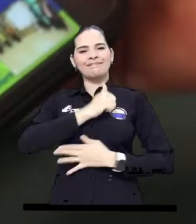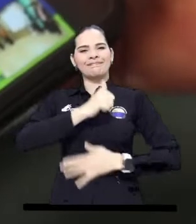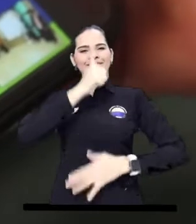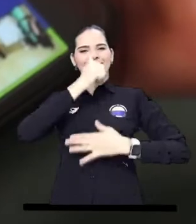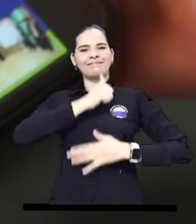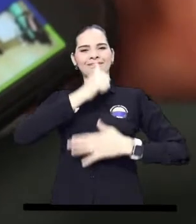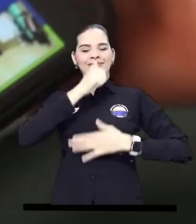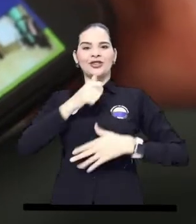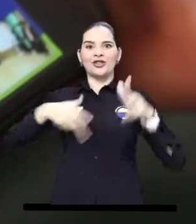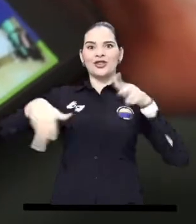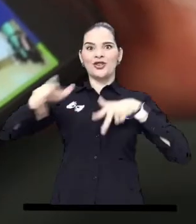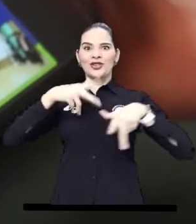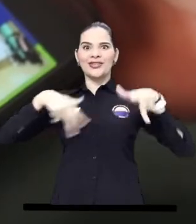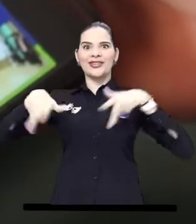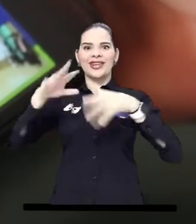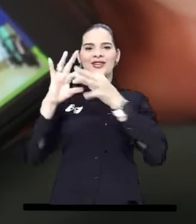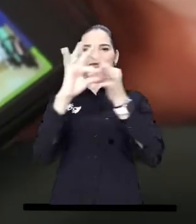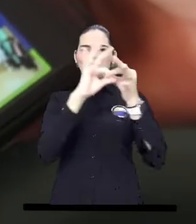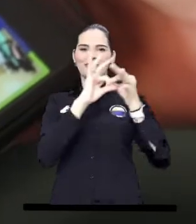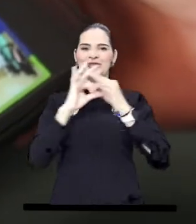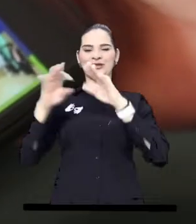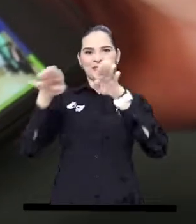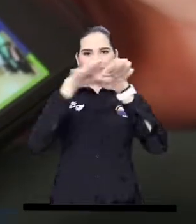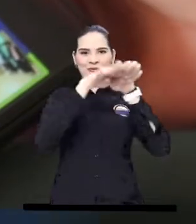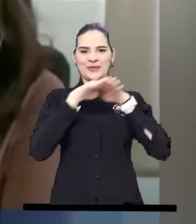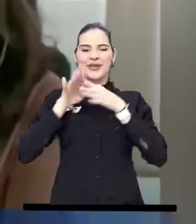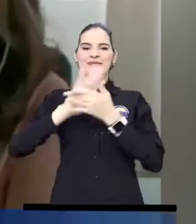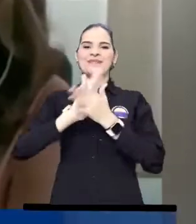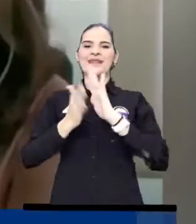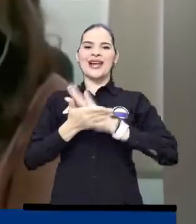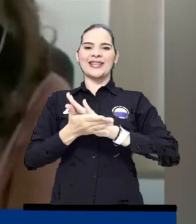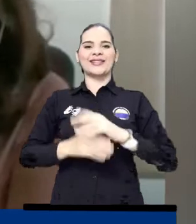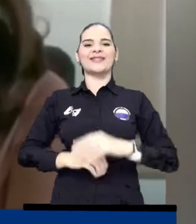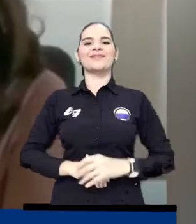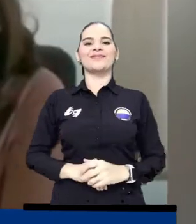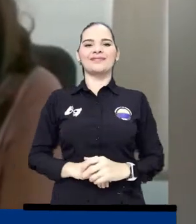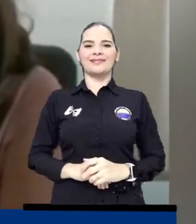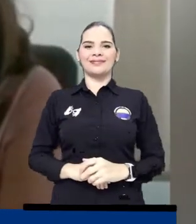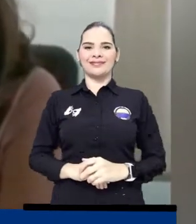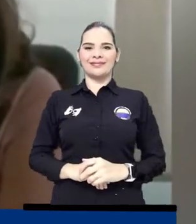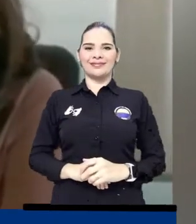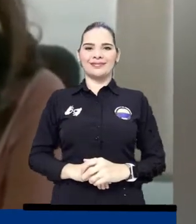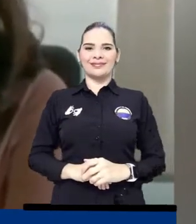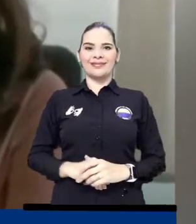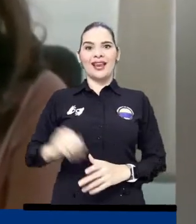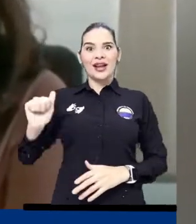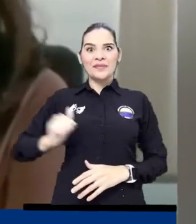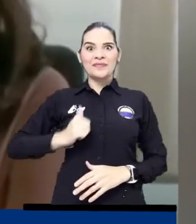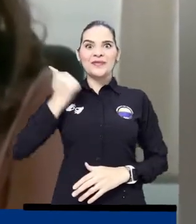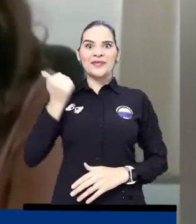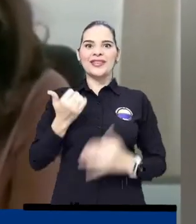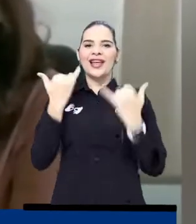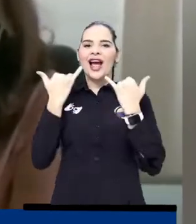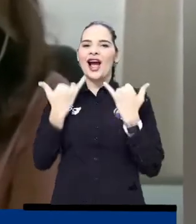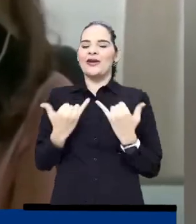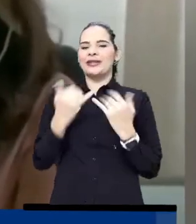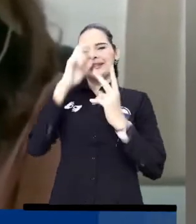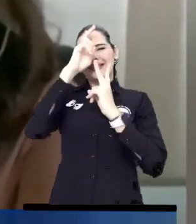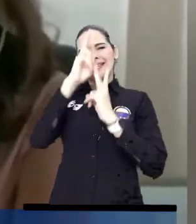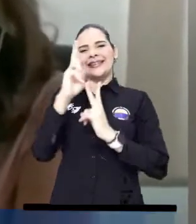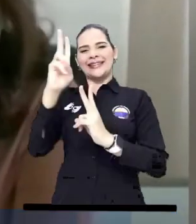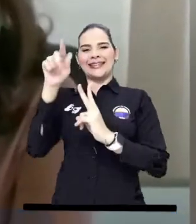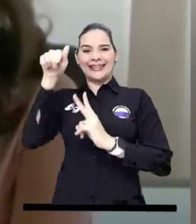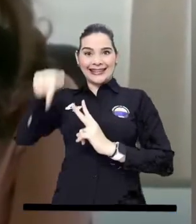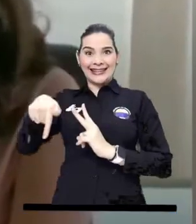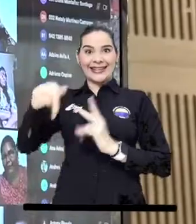aportar a la construcción de una sociedad en paz igualitaria. Que sea esta también la ocasión para resaltar la loable labor